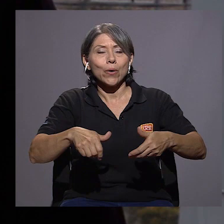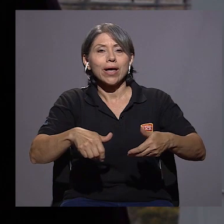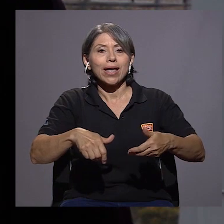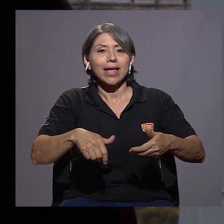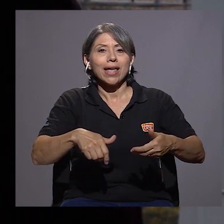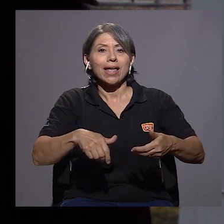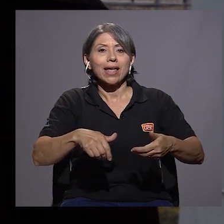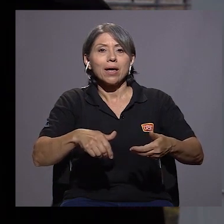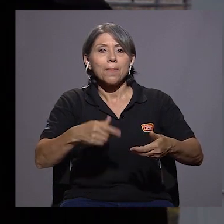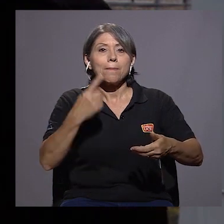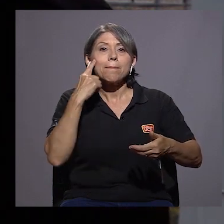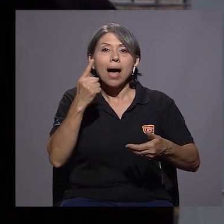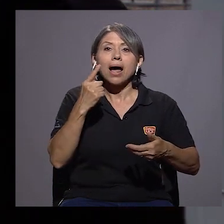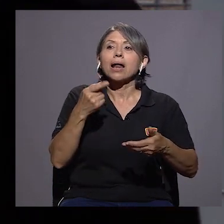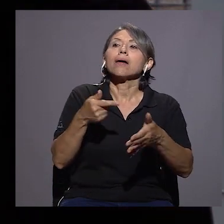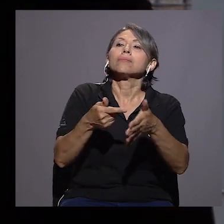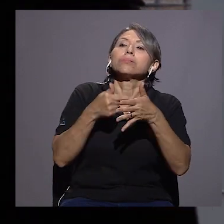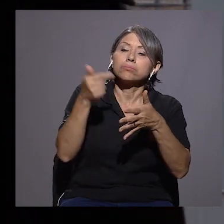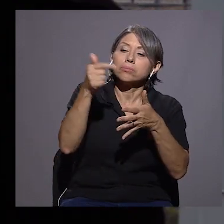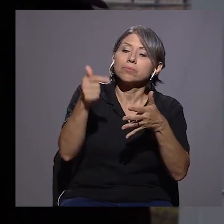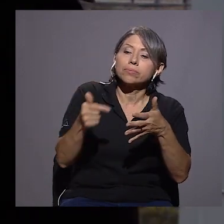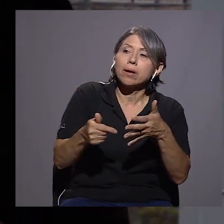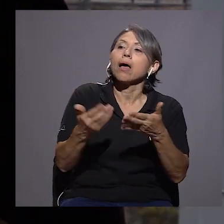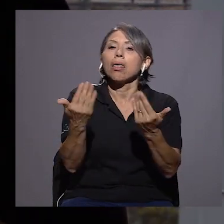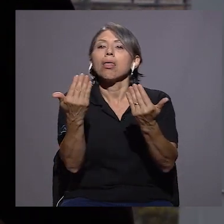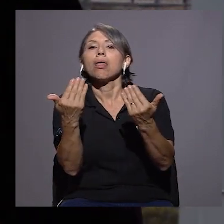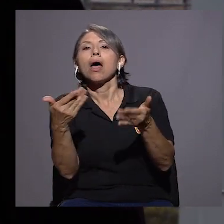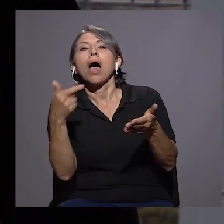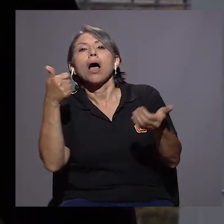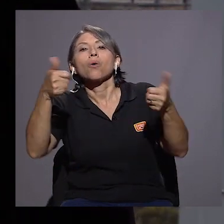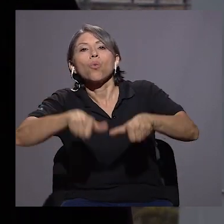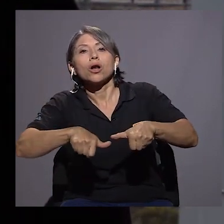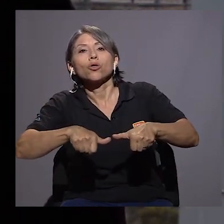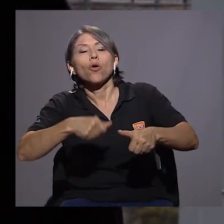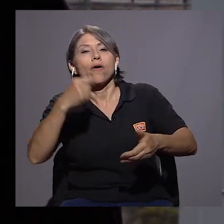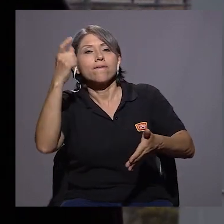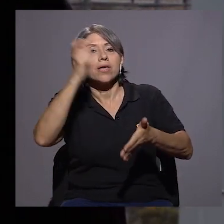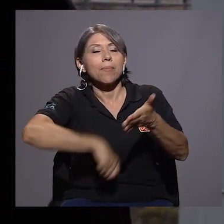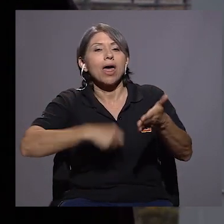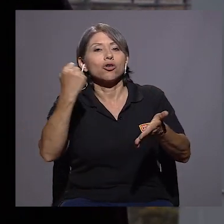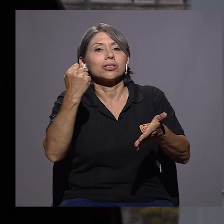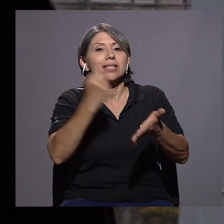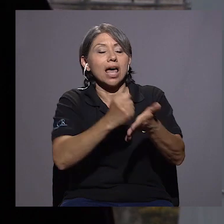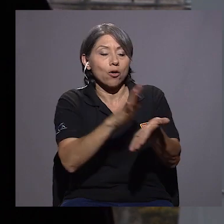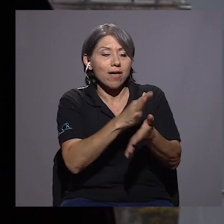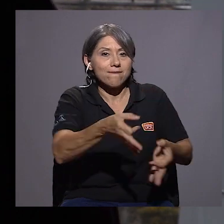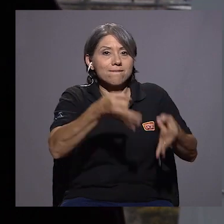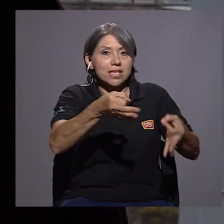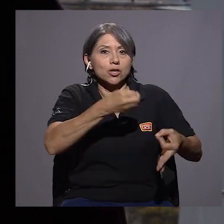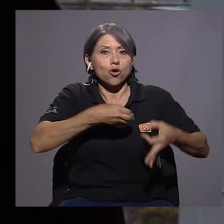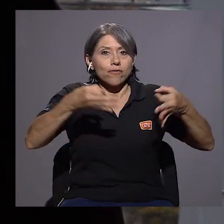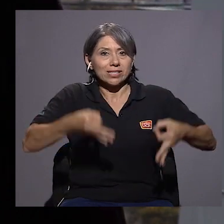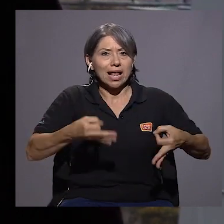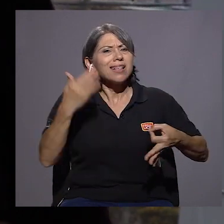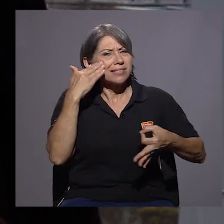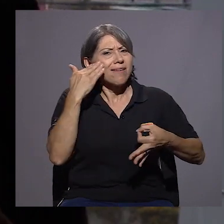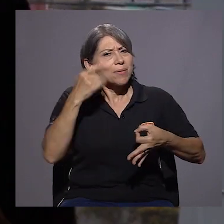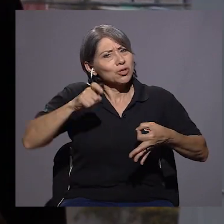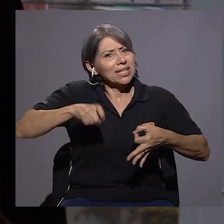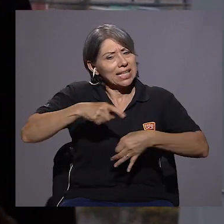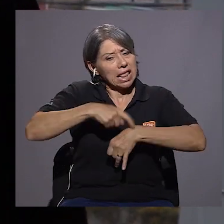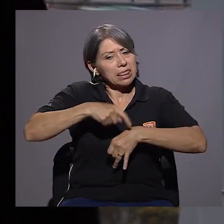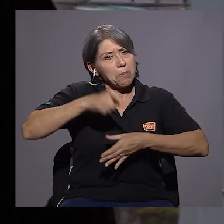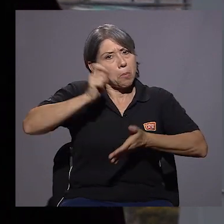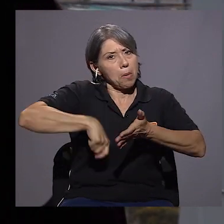acuerdo que contestara a estos puntos, firmado, sellado, en físico y oficial. Sabemos que esas firmas toman tiempo.